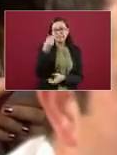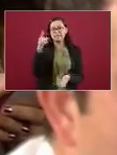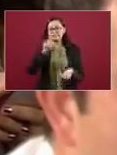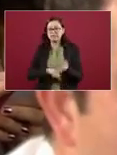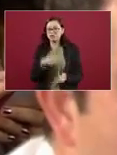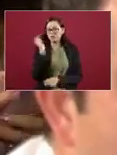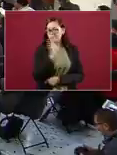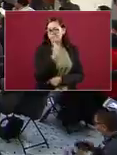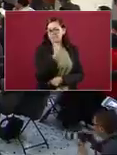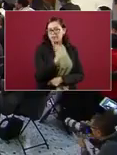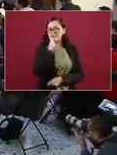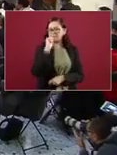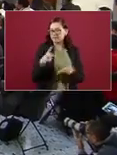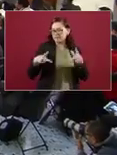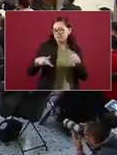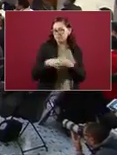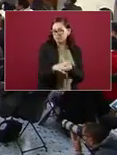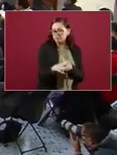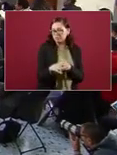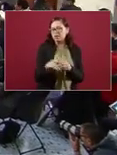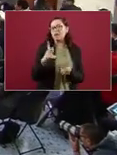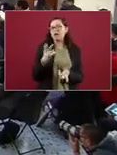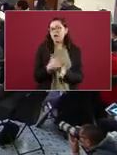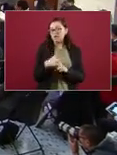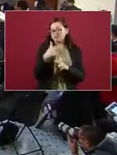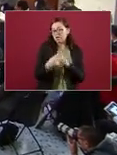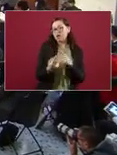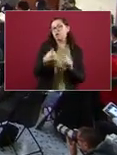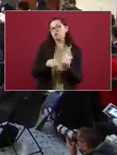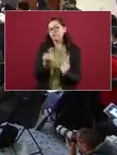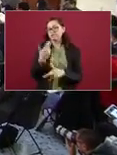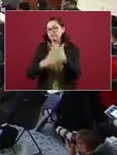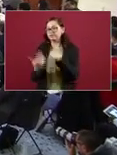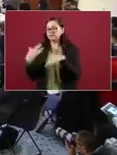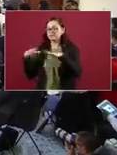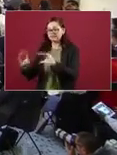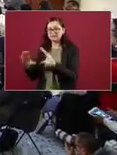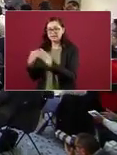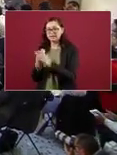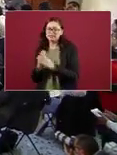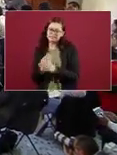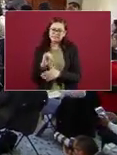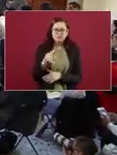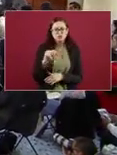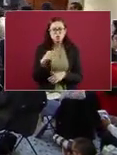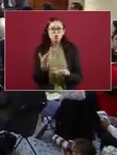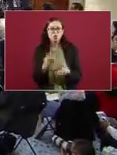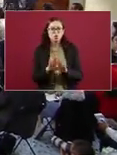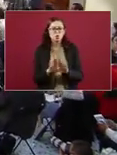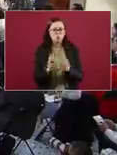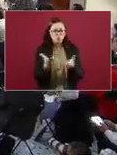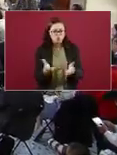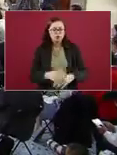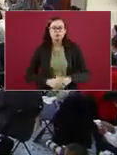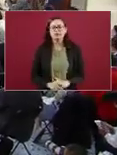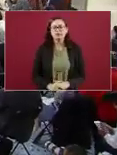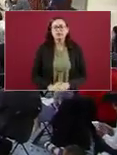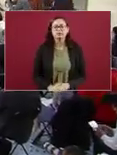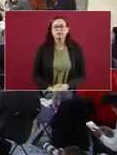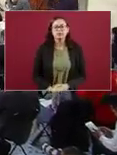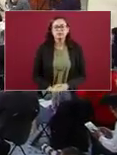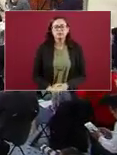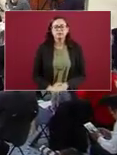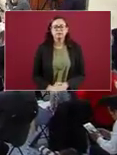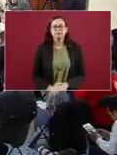Estado si no está dando clases. Gracias. Bueno, en las dos preguntas.